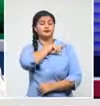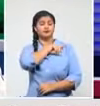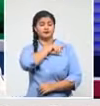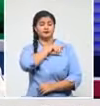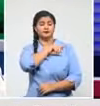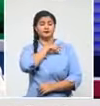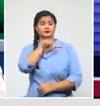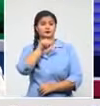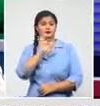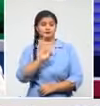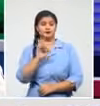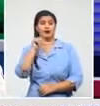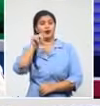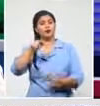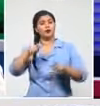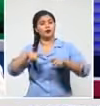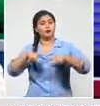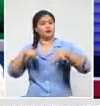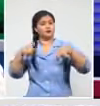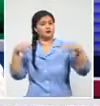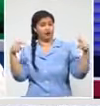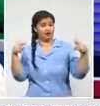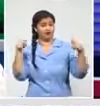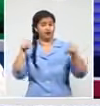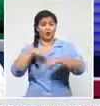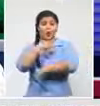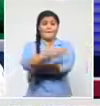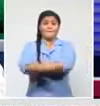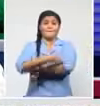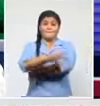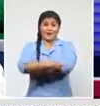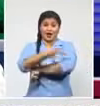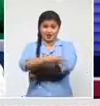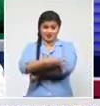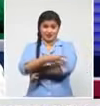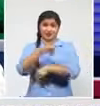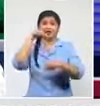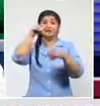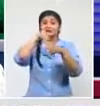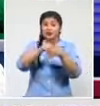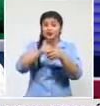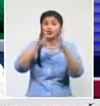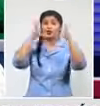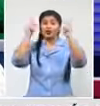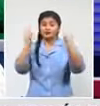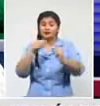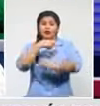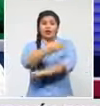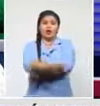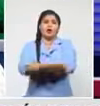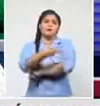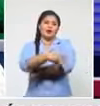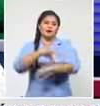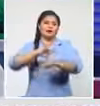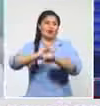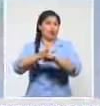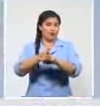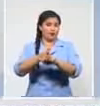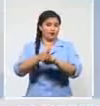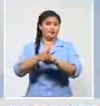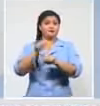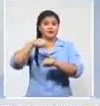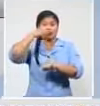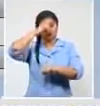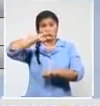se había incrementado un país más con transmisión de la enfermedad y estábamos en